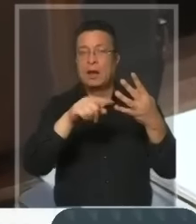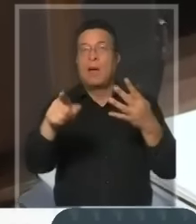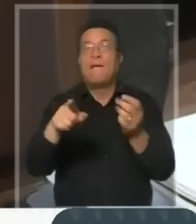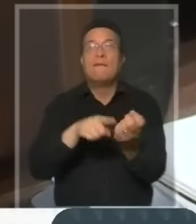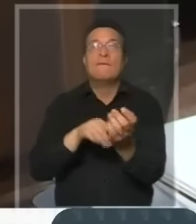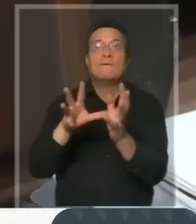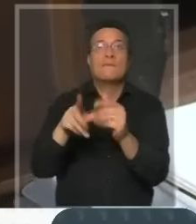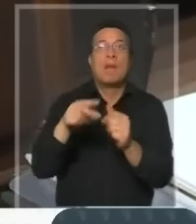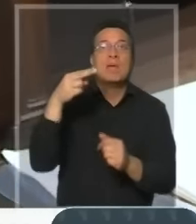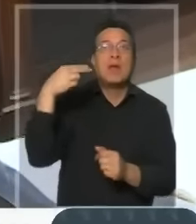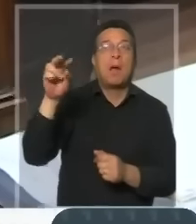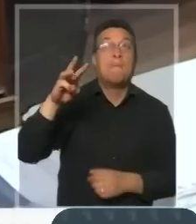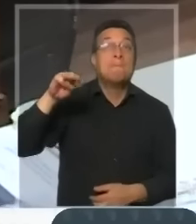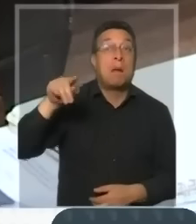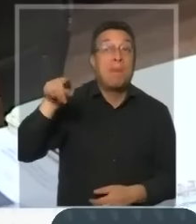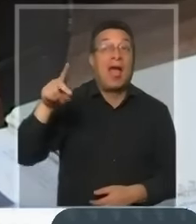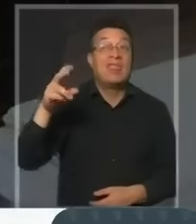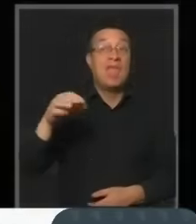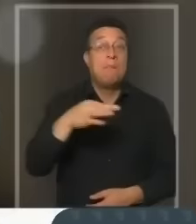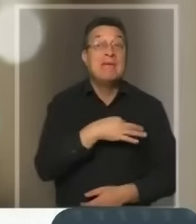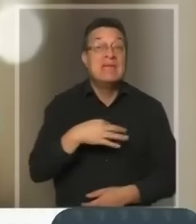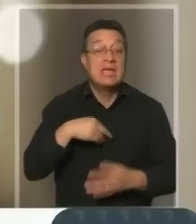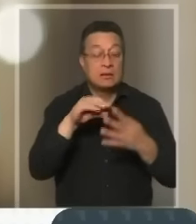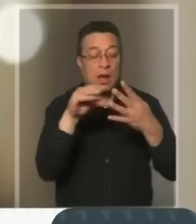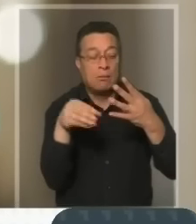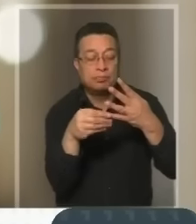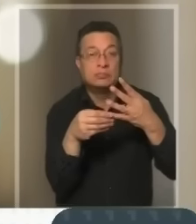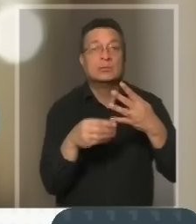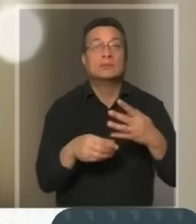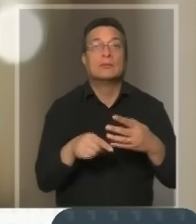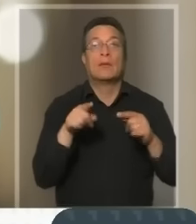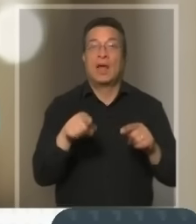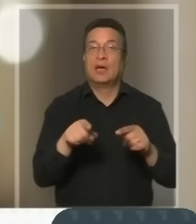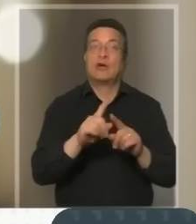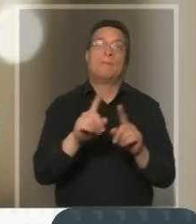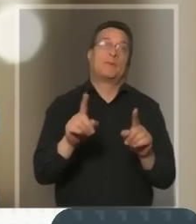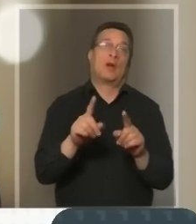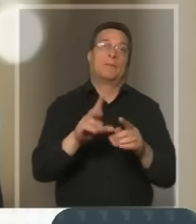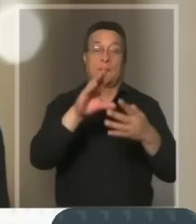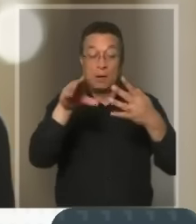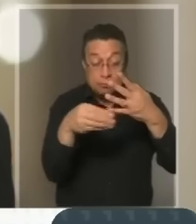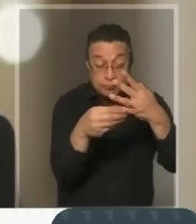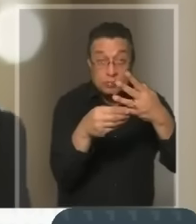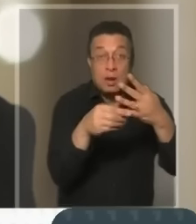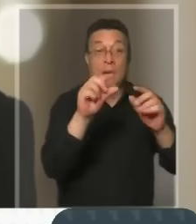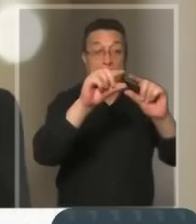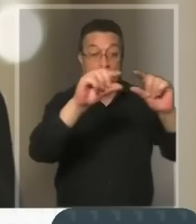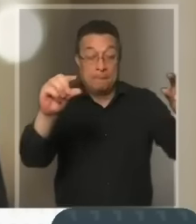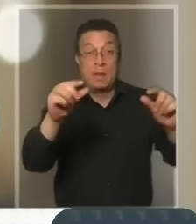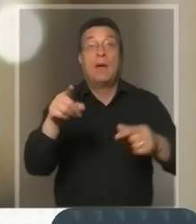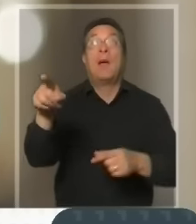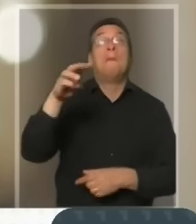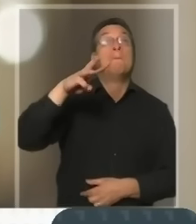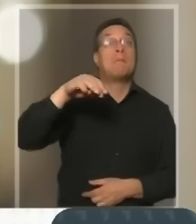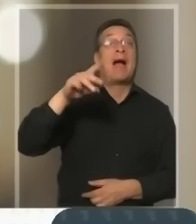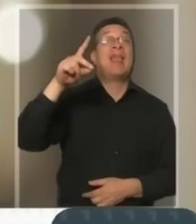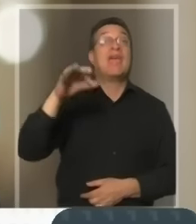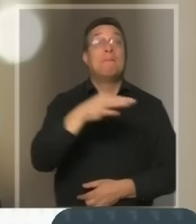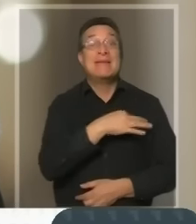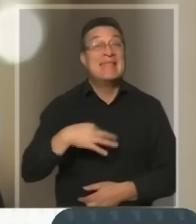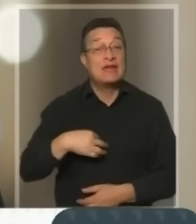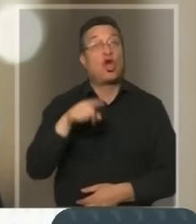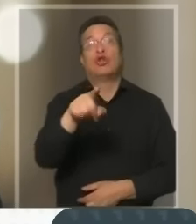parentesco. Madre de la ministra de Salud. Es una coacción. O sea, colocar un grado de parentesco con alguien conocido es